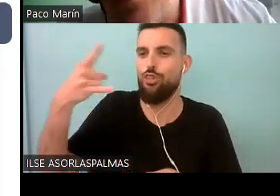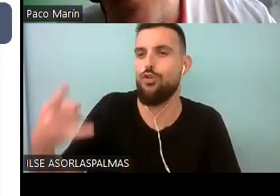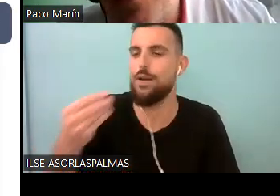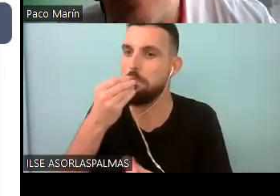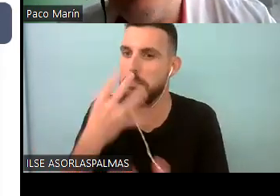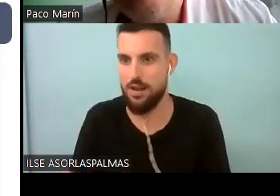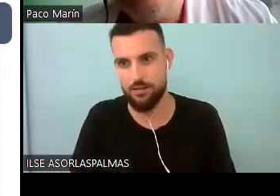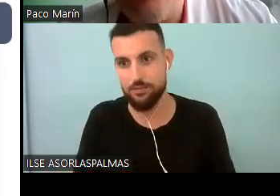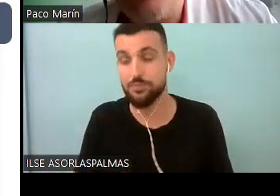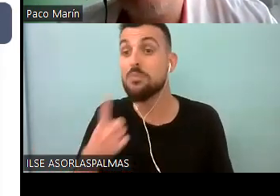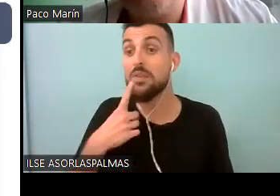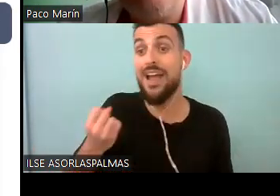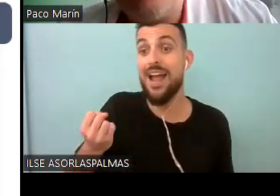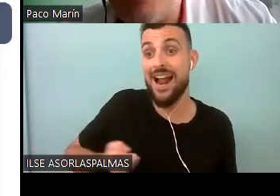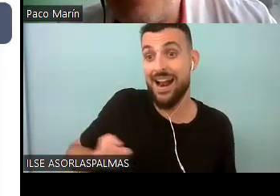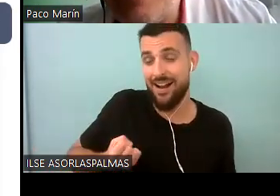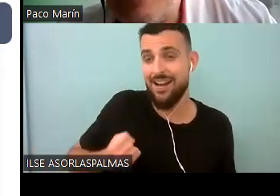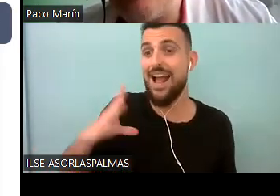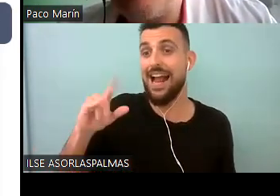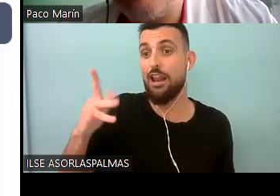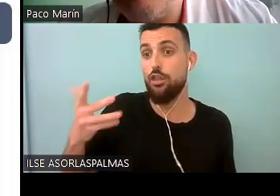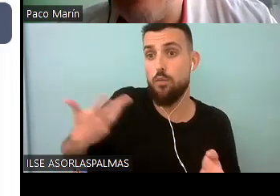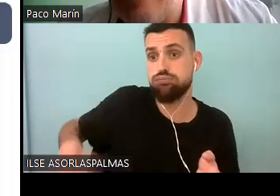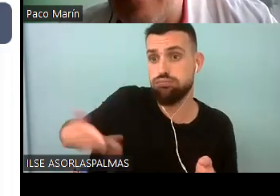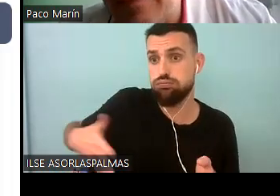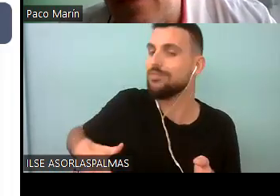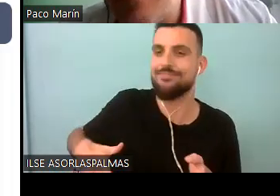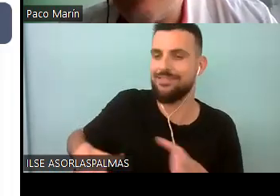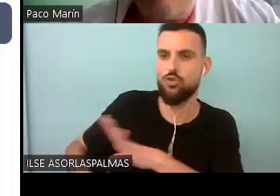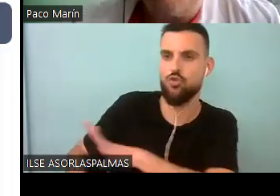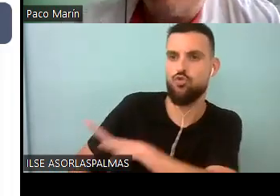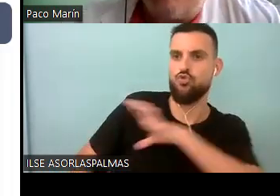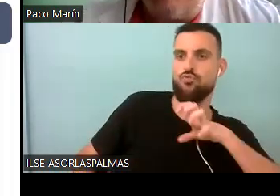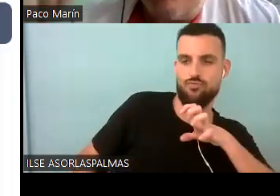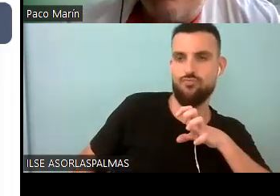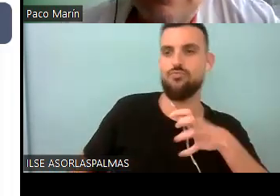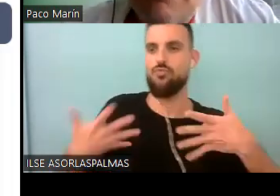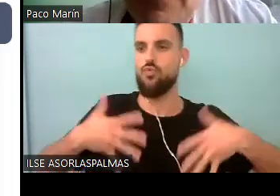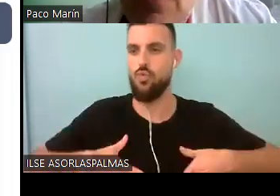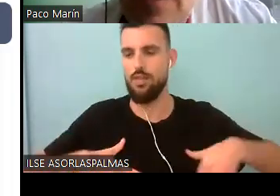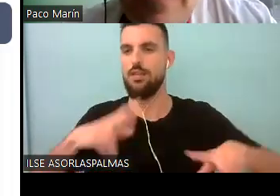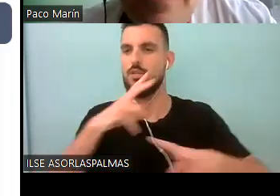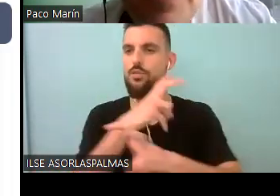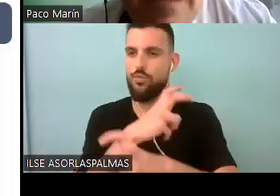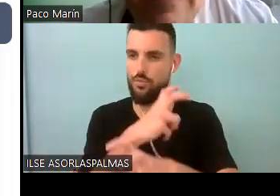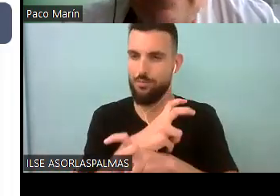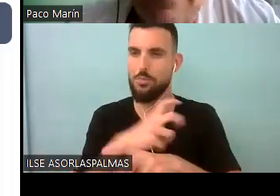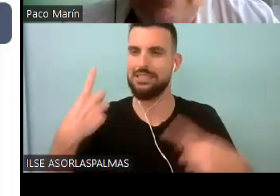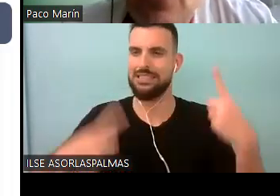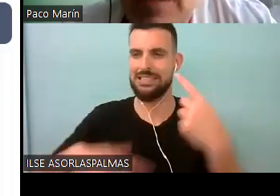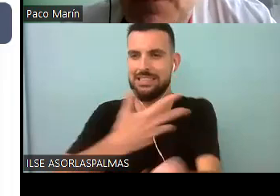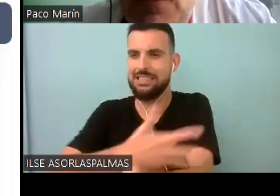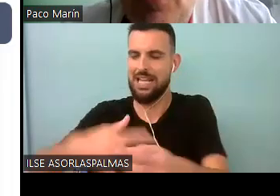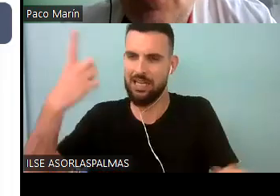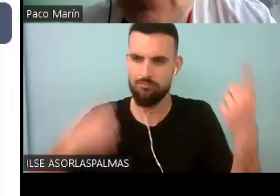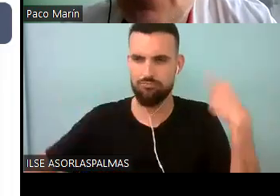con las deposiciones, se encuentra todavía alguna bacteria que es capaz de recogerlo y mandarlo a la sangre y aumentar la cantidad de